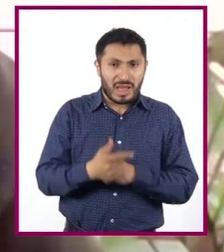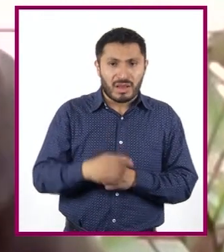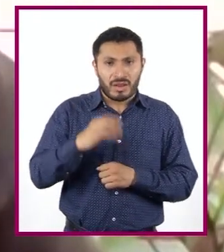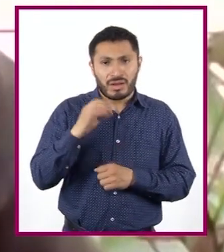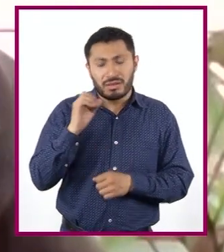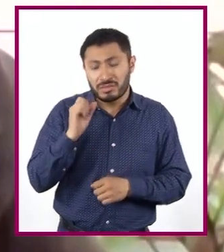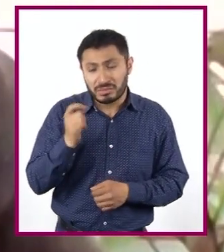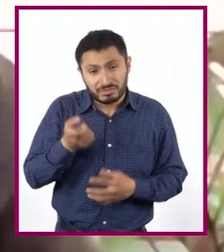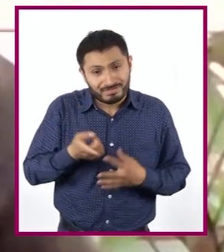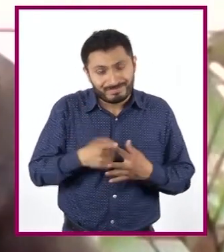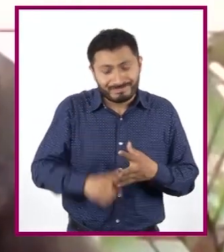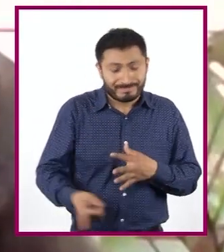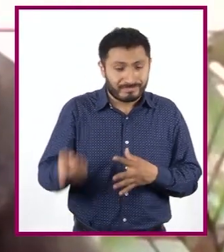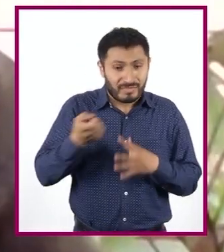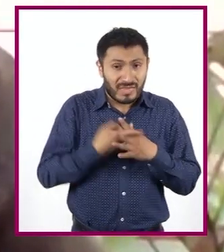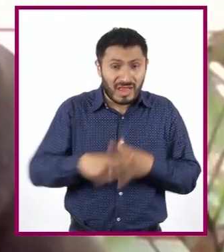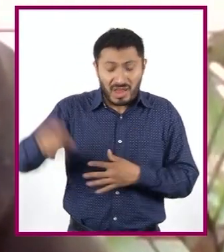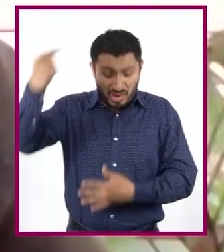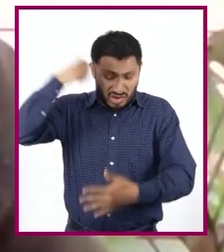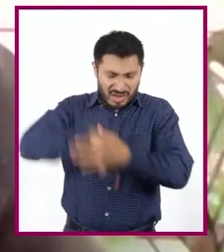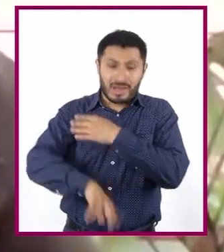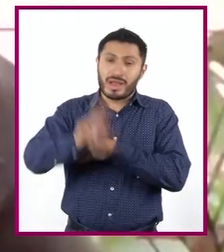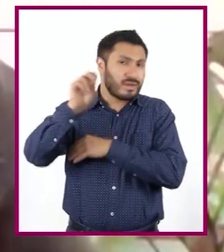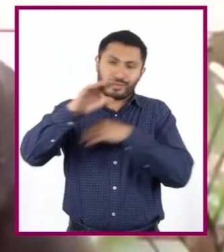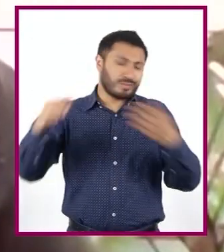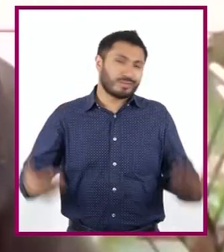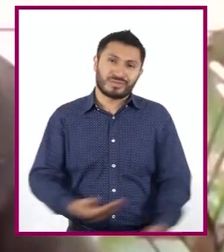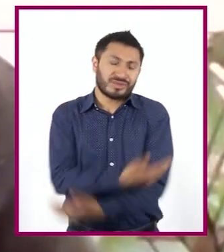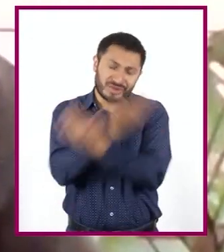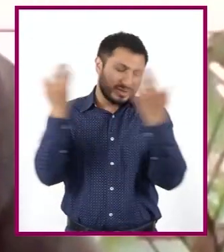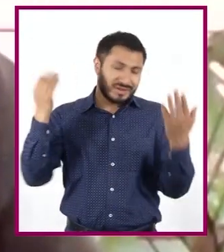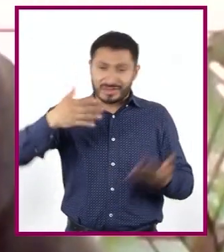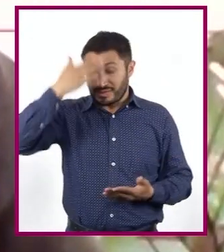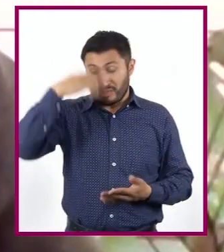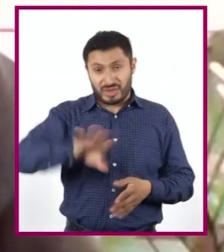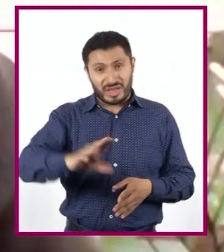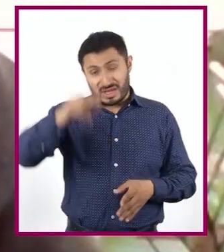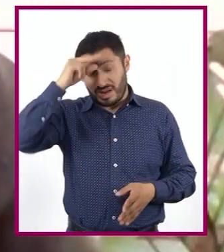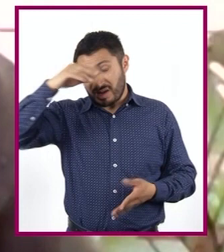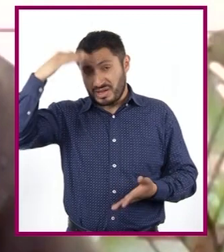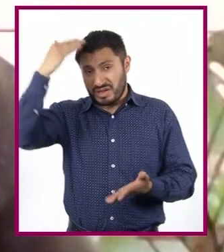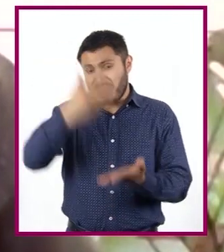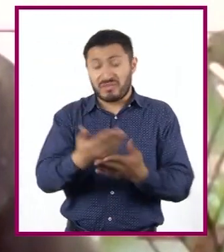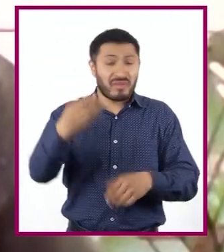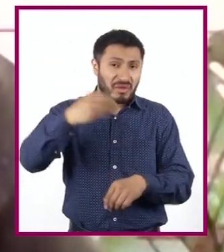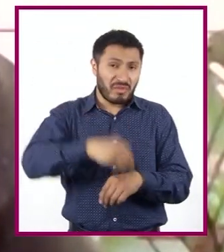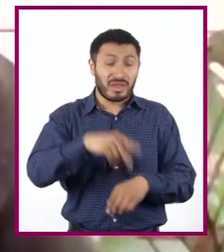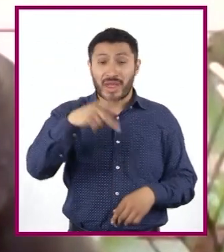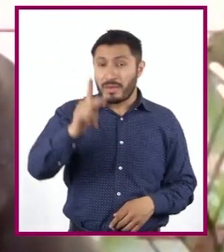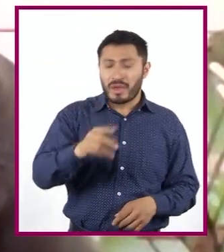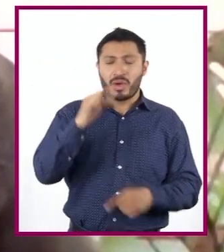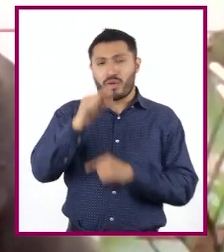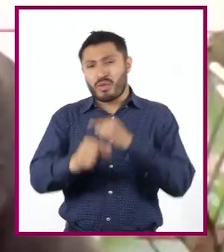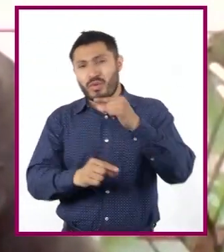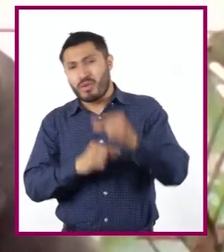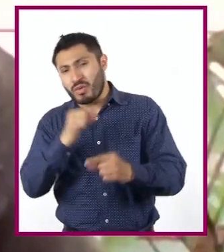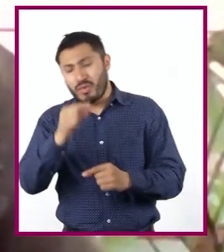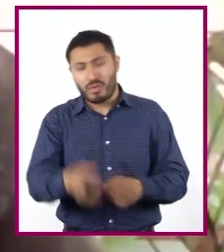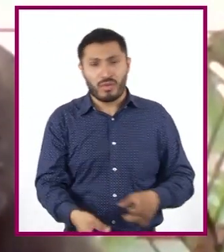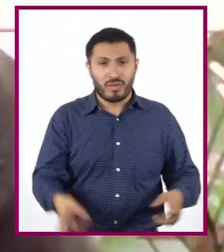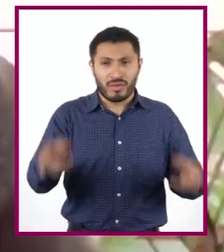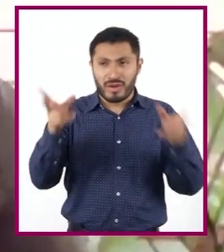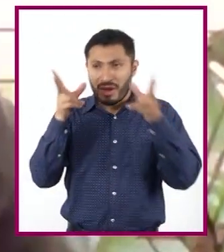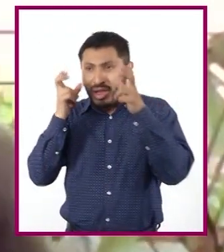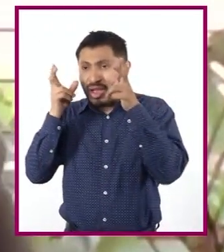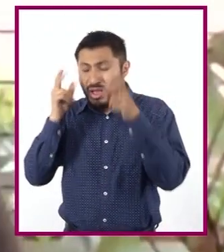libro. Es una maravilla de la literatura escrita a principios del siglo XIX. Y cualquier cosa que llegue a sus manos. Ayer justamente